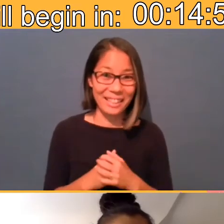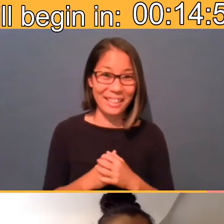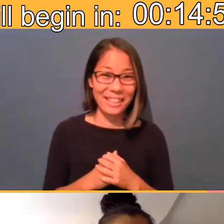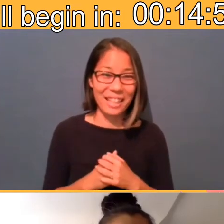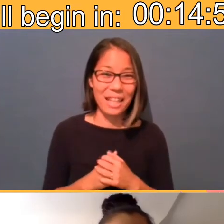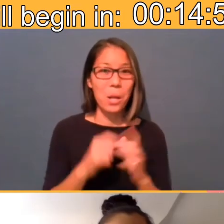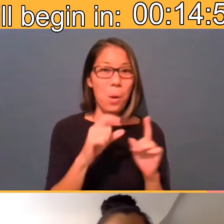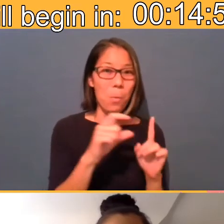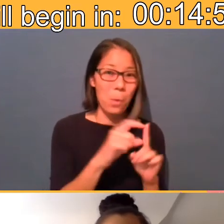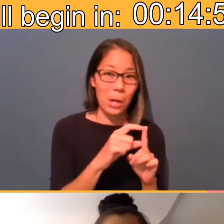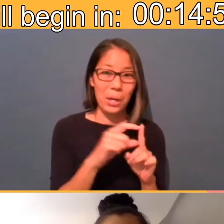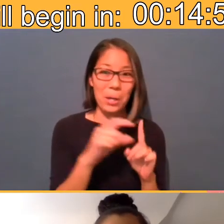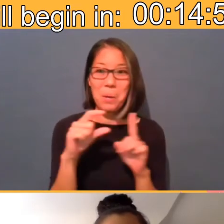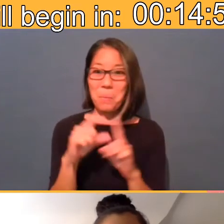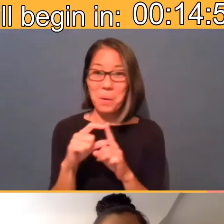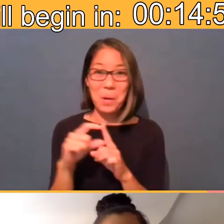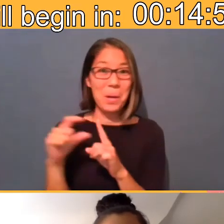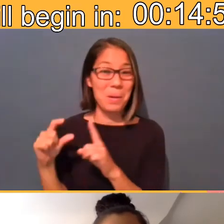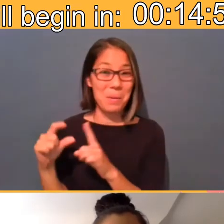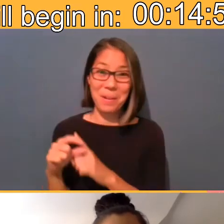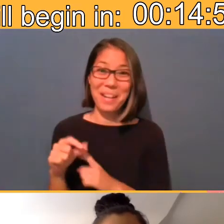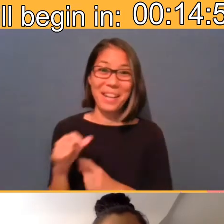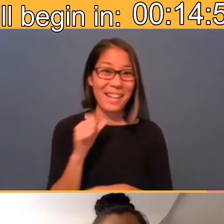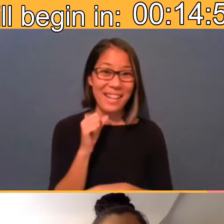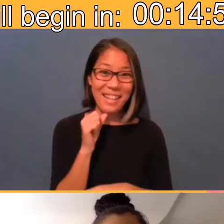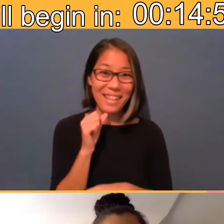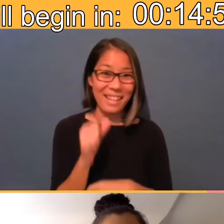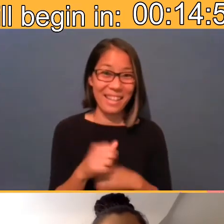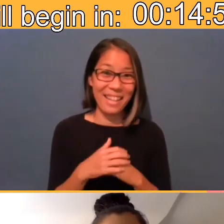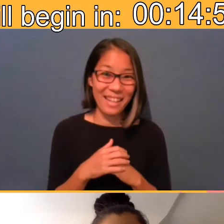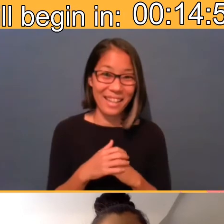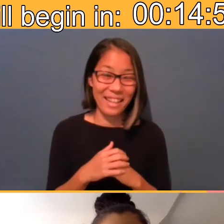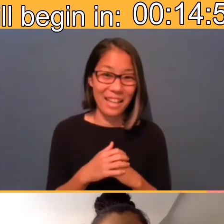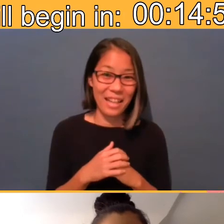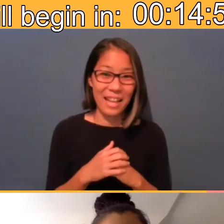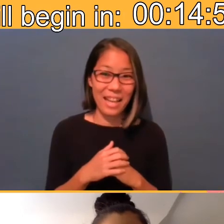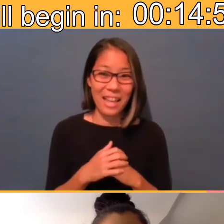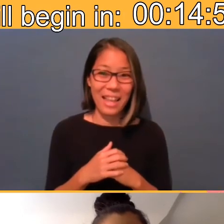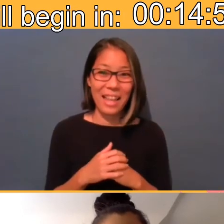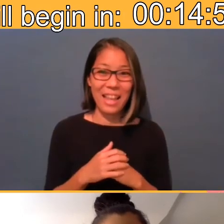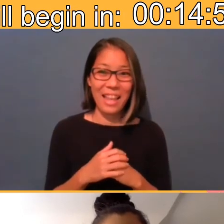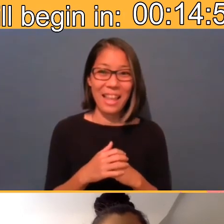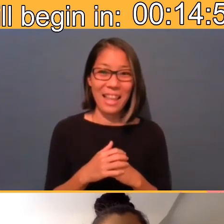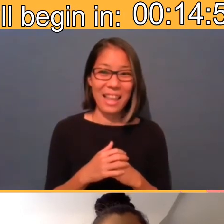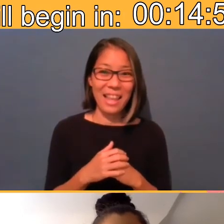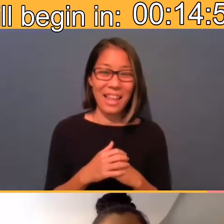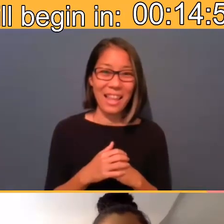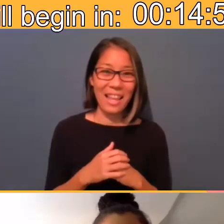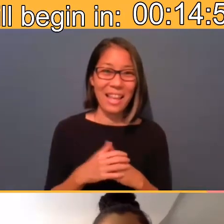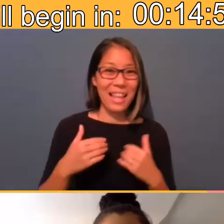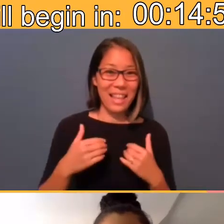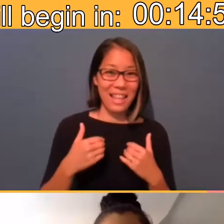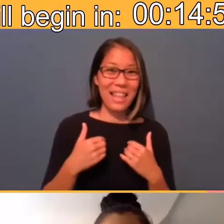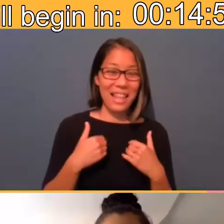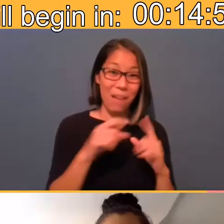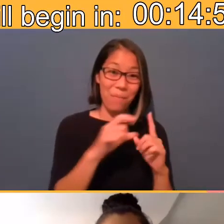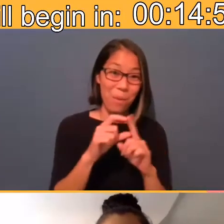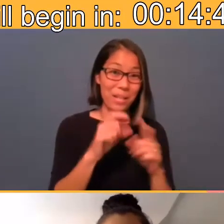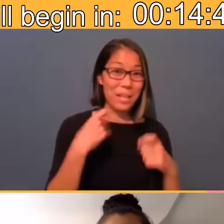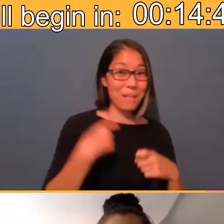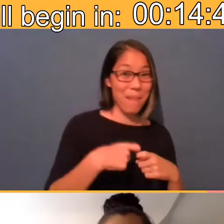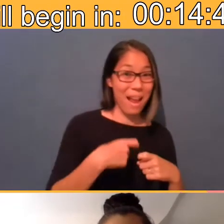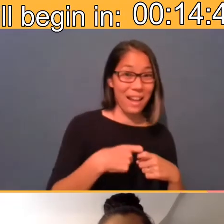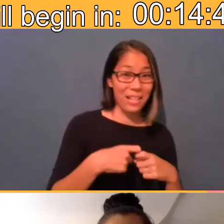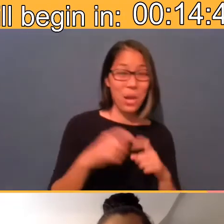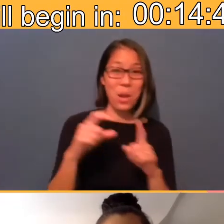palabra. Lo que vas a escuchar algunas cosas en inglés, vas a escuchar algunas cosas en español. Entonces, por favor,